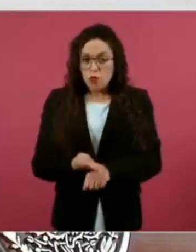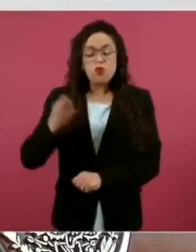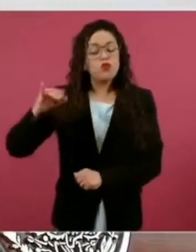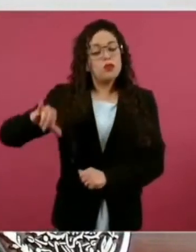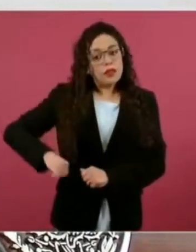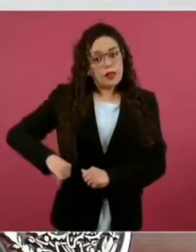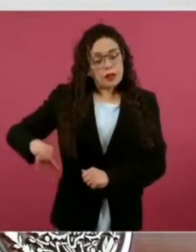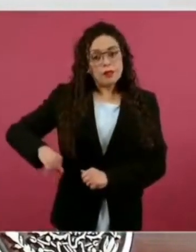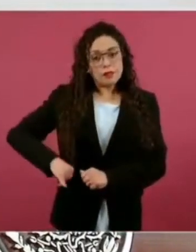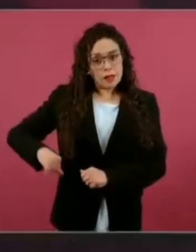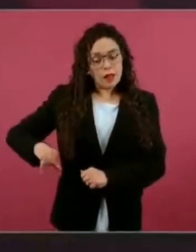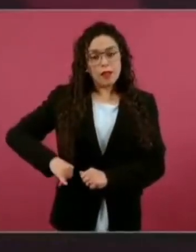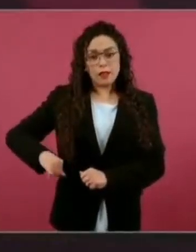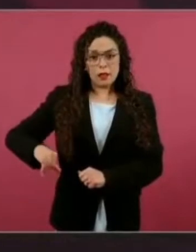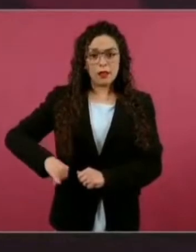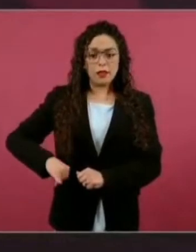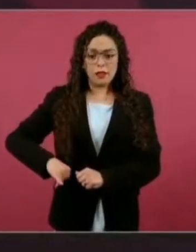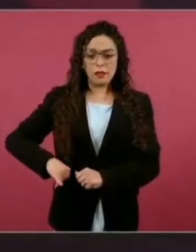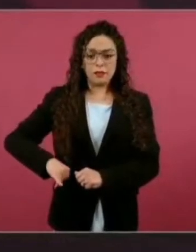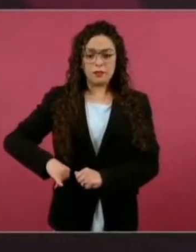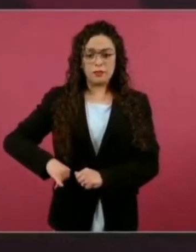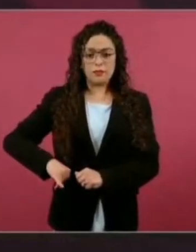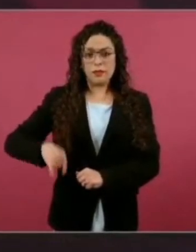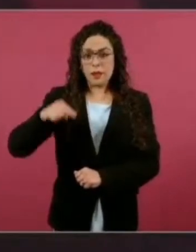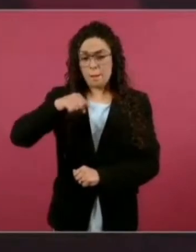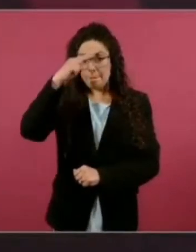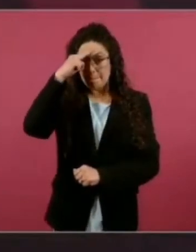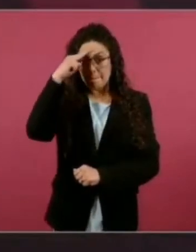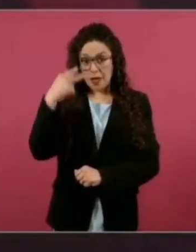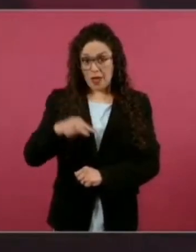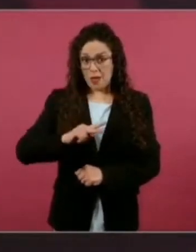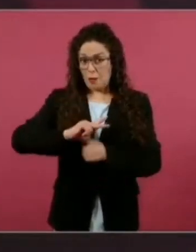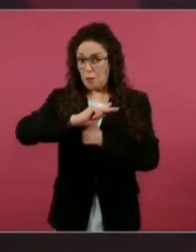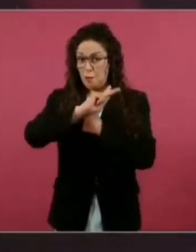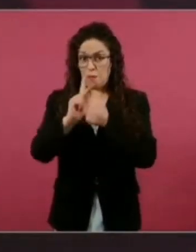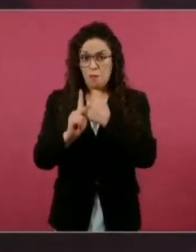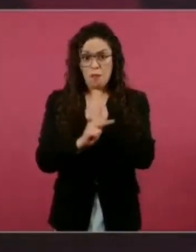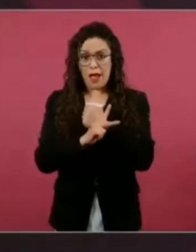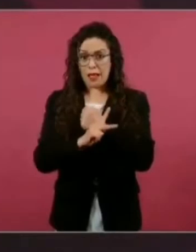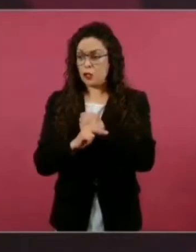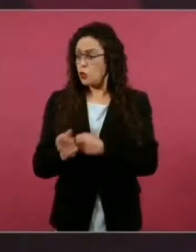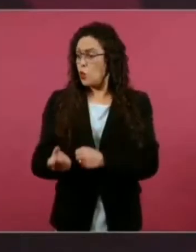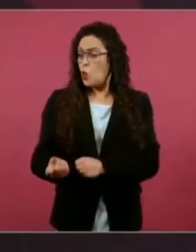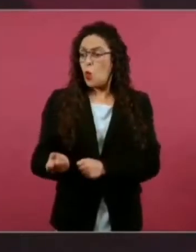Es el único país, México, en donde se